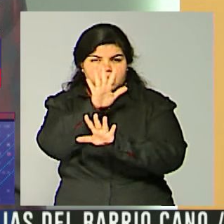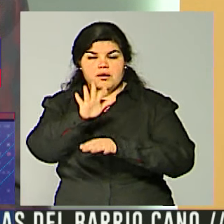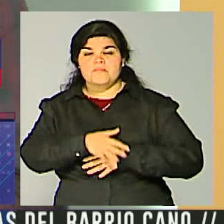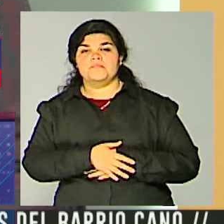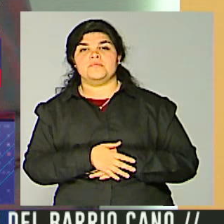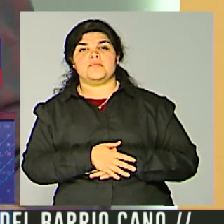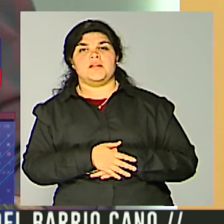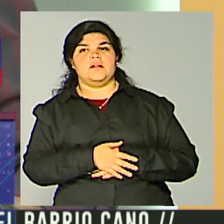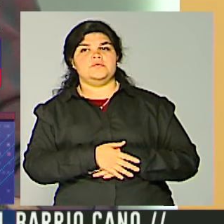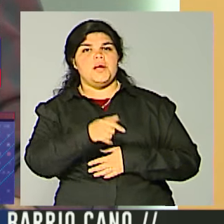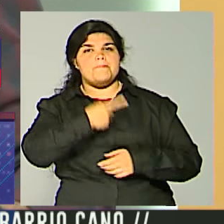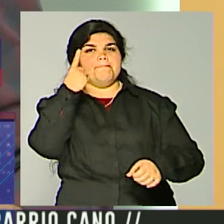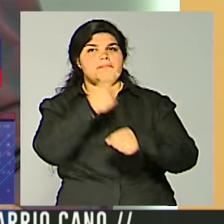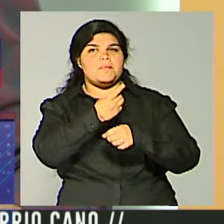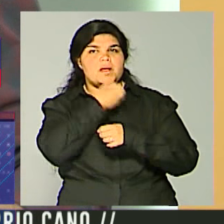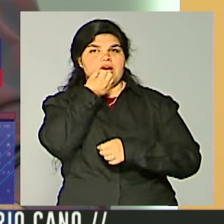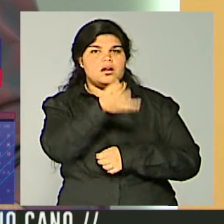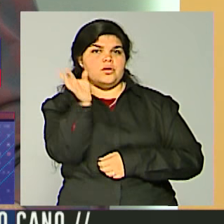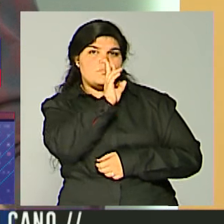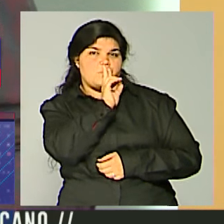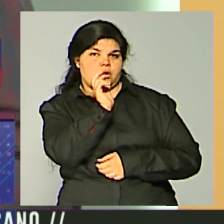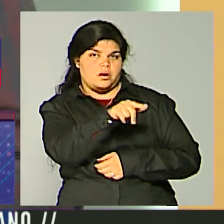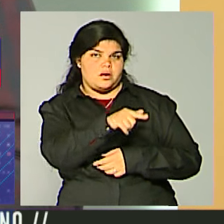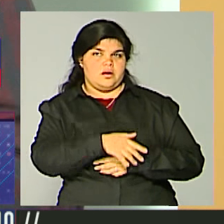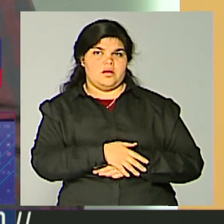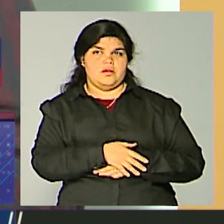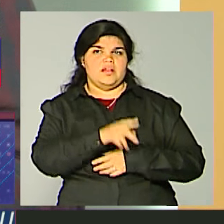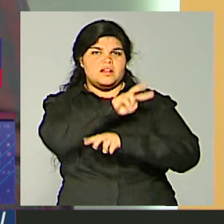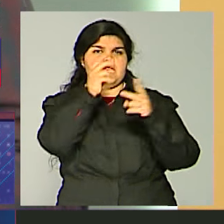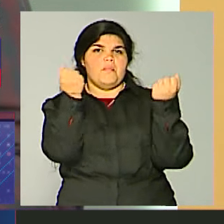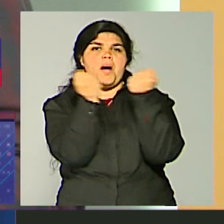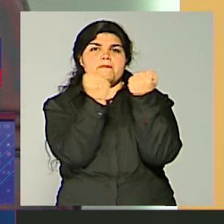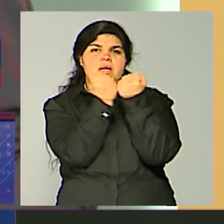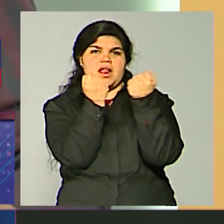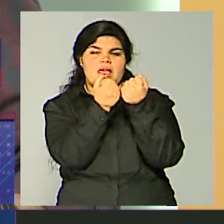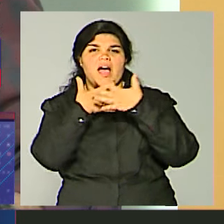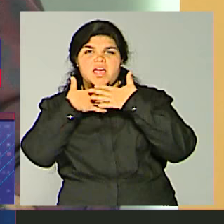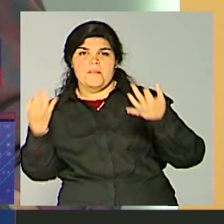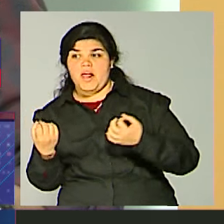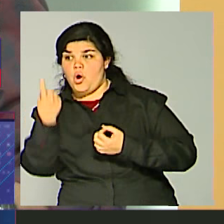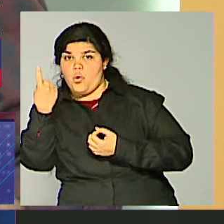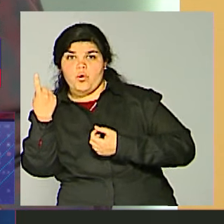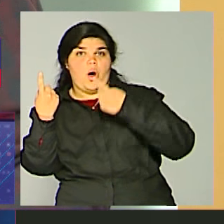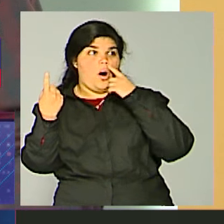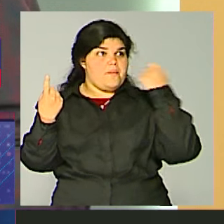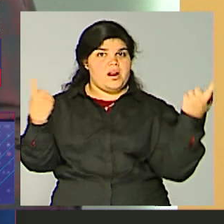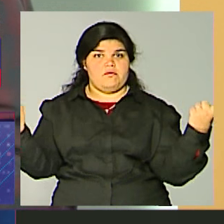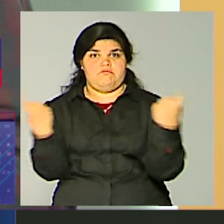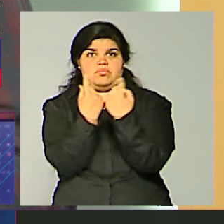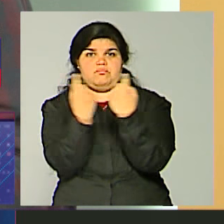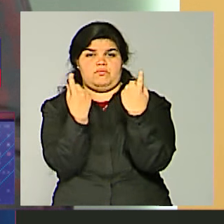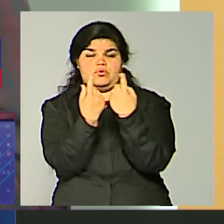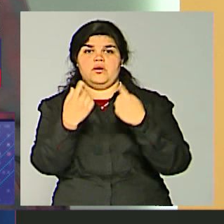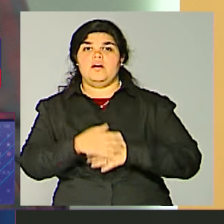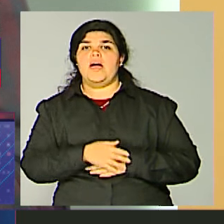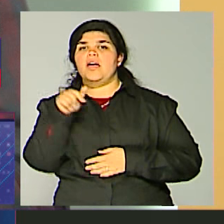la primera declaración de Silva en cuanto a la riña entre uno de los gemelos y Fortunato. Quería saber si